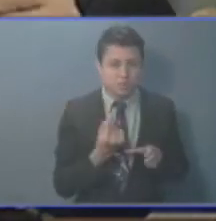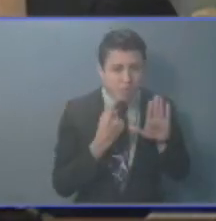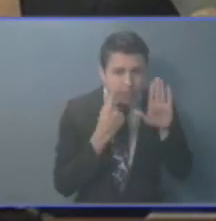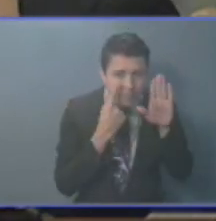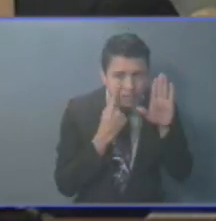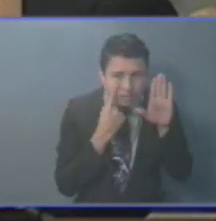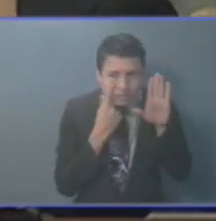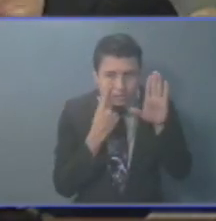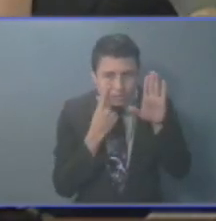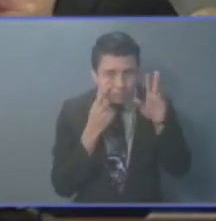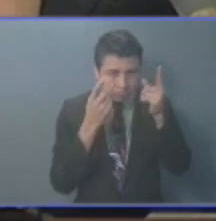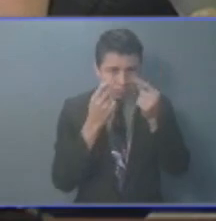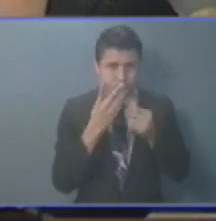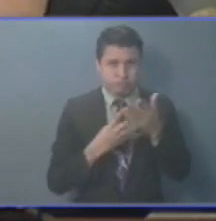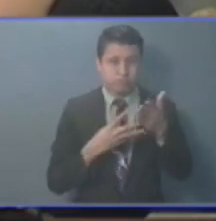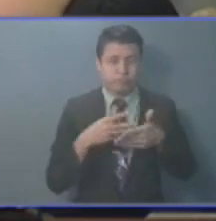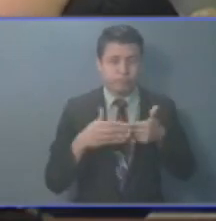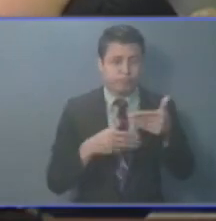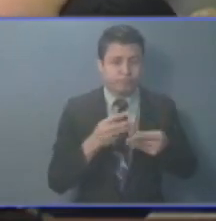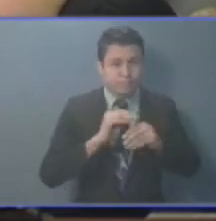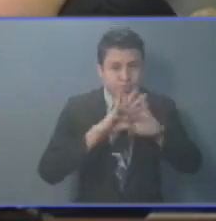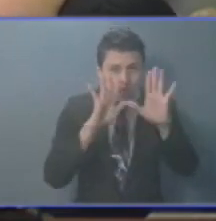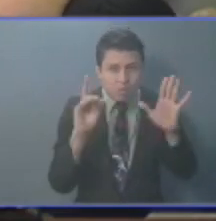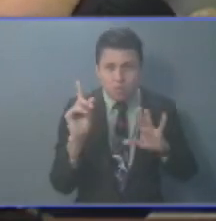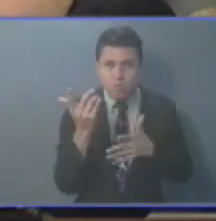de transparencia en la administración y ejecución.